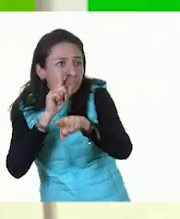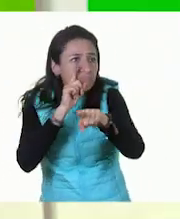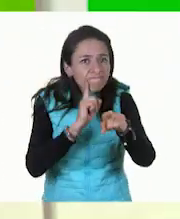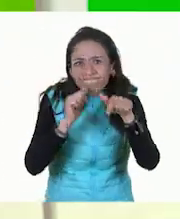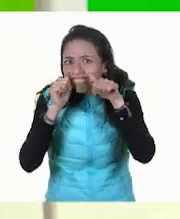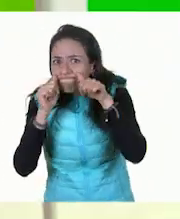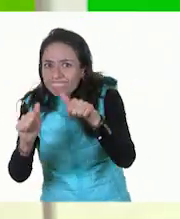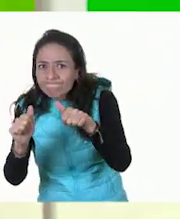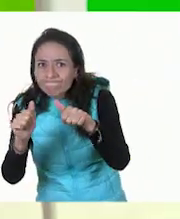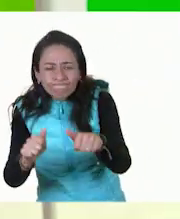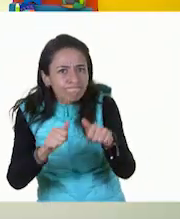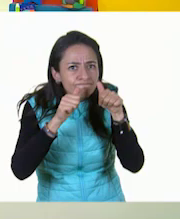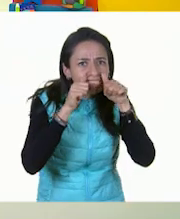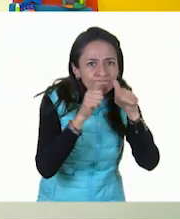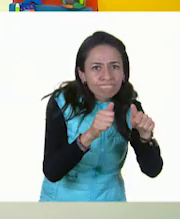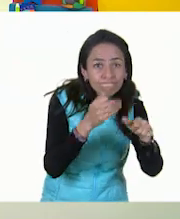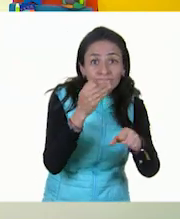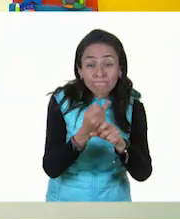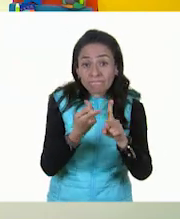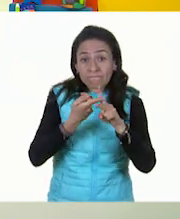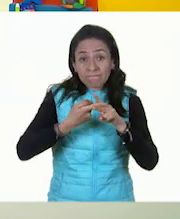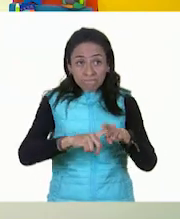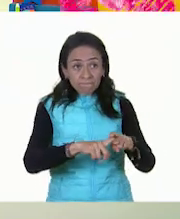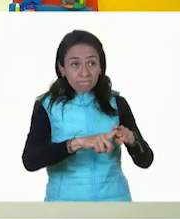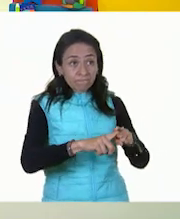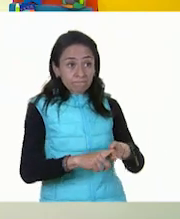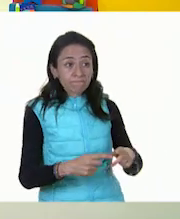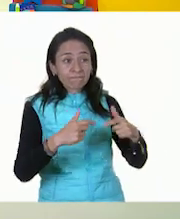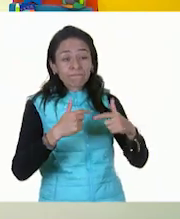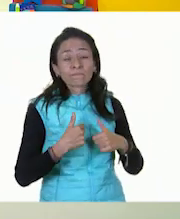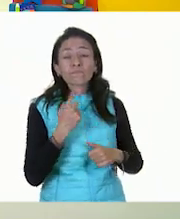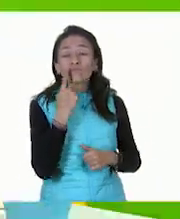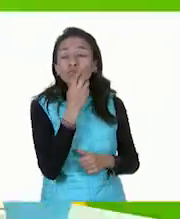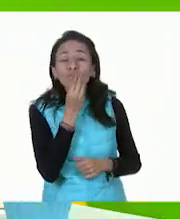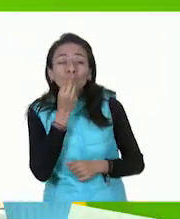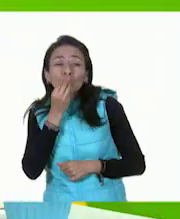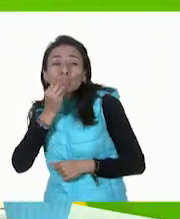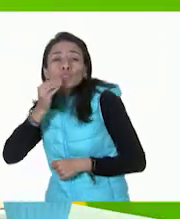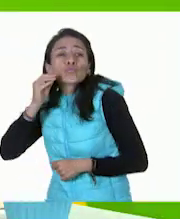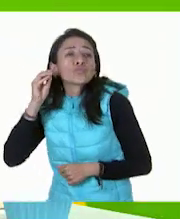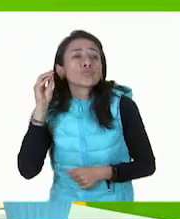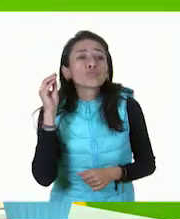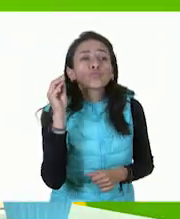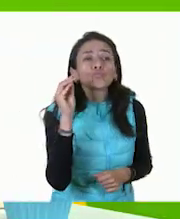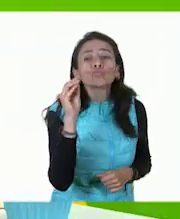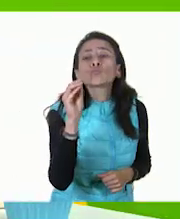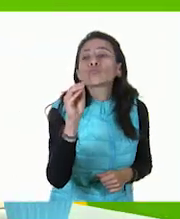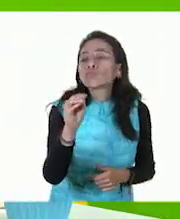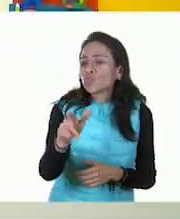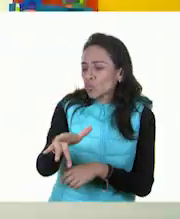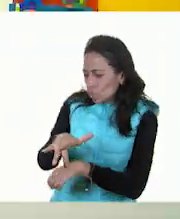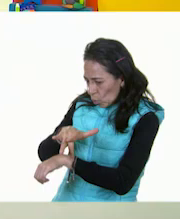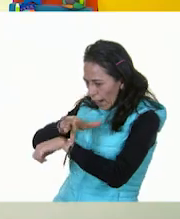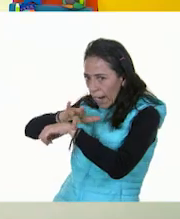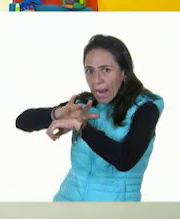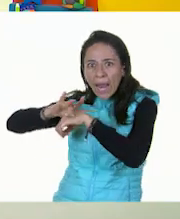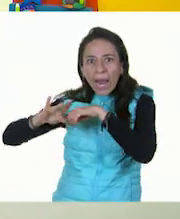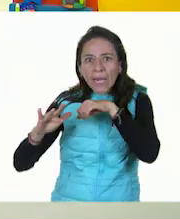Pónganse atentos, vamos a comenzar. Si yo digo beso, yo digo queso.